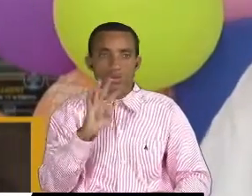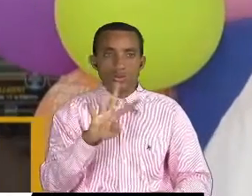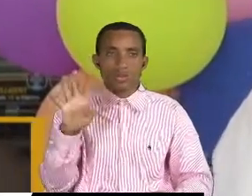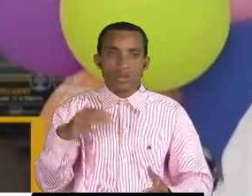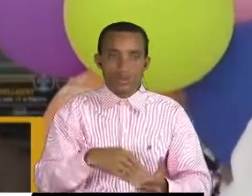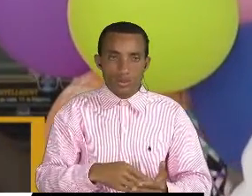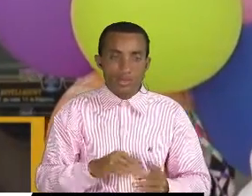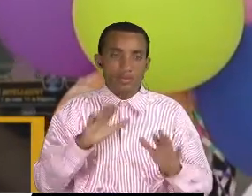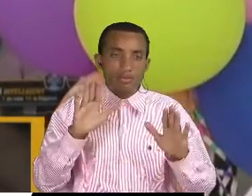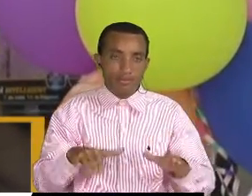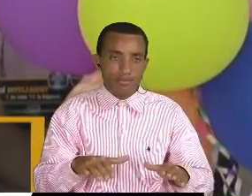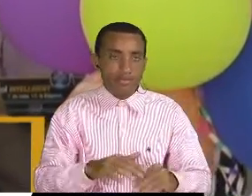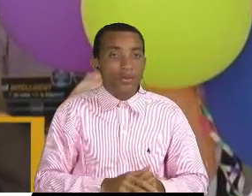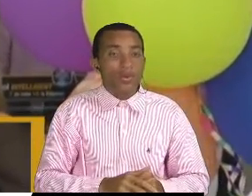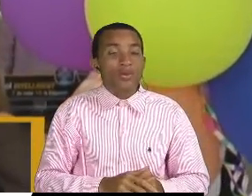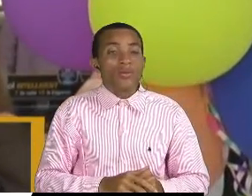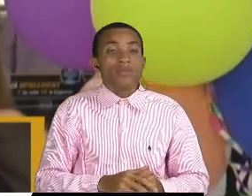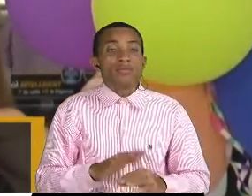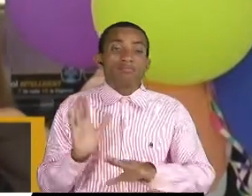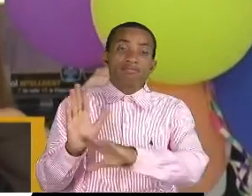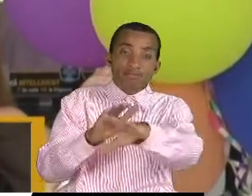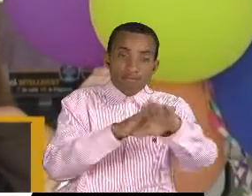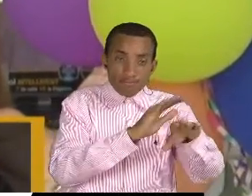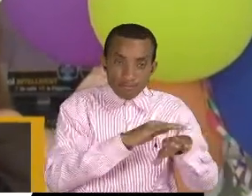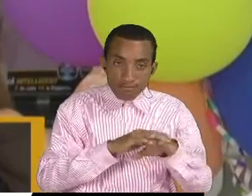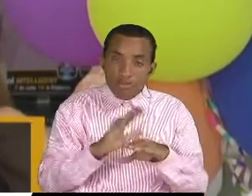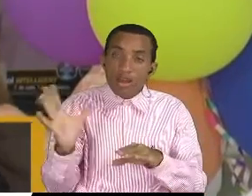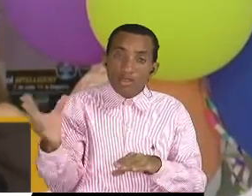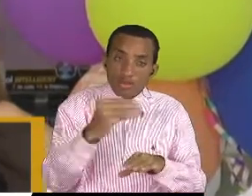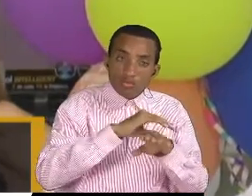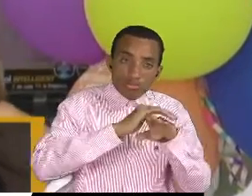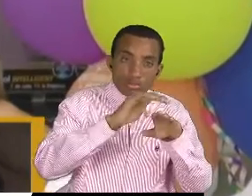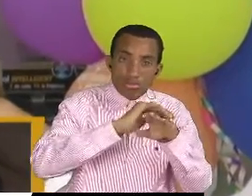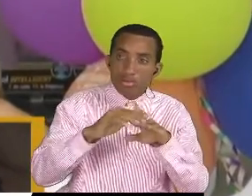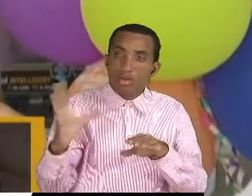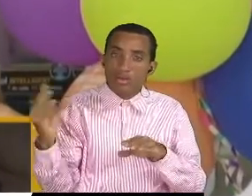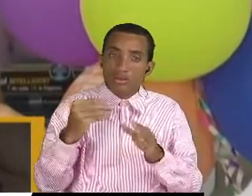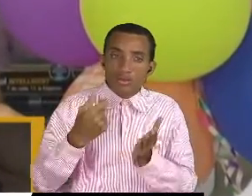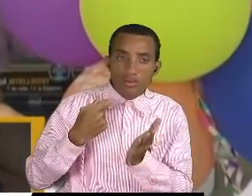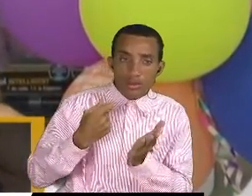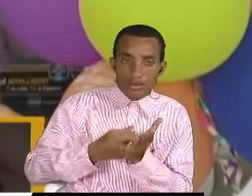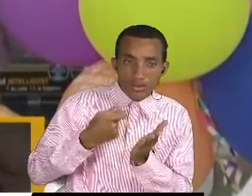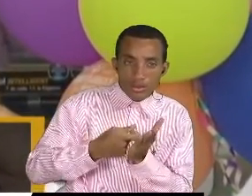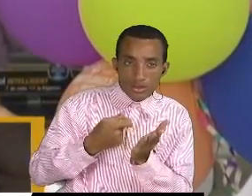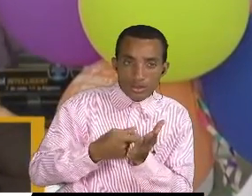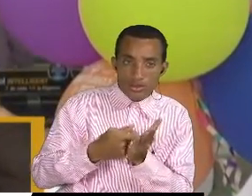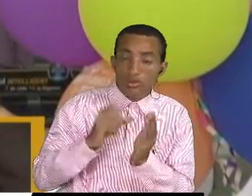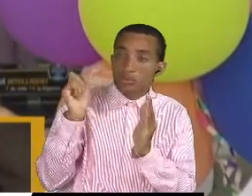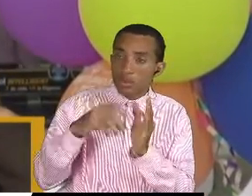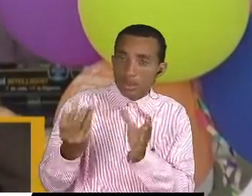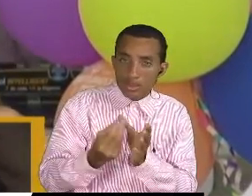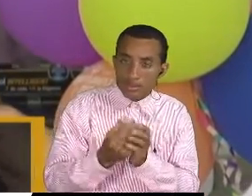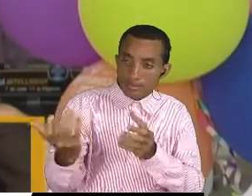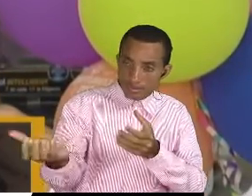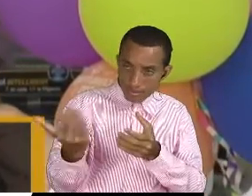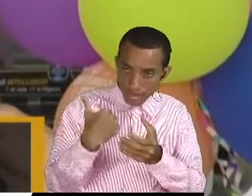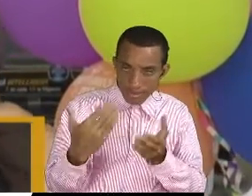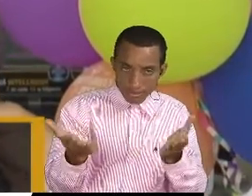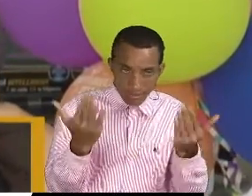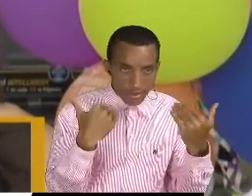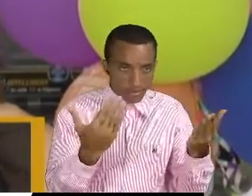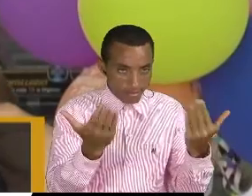promoción. Sí, claro, aprovecha invitar a las personas y a todos nuestros asociados en general a que acudan al almacén. Esta